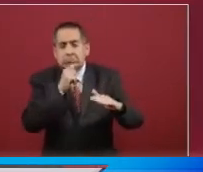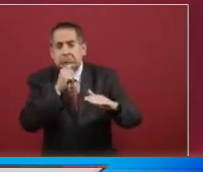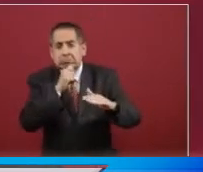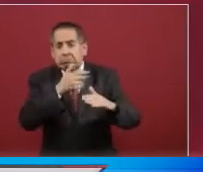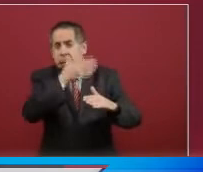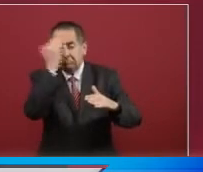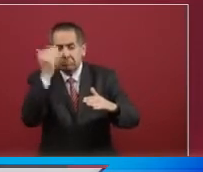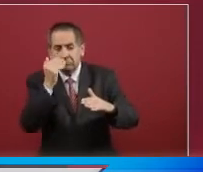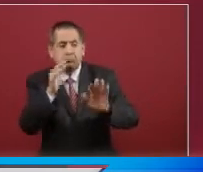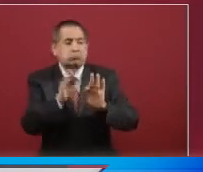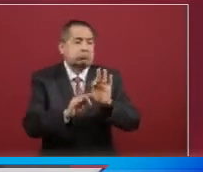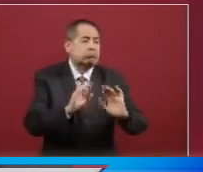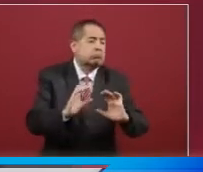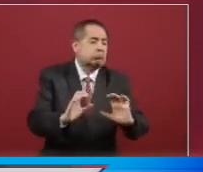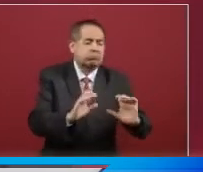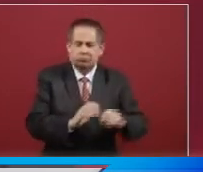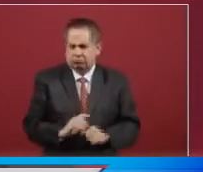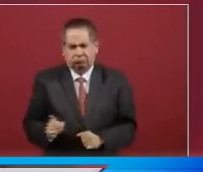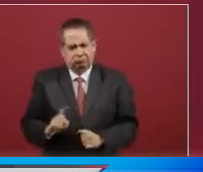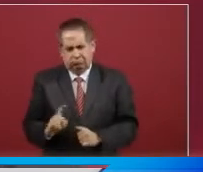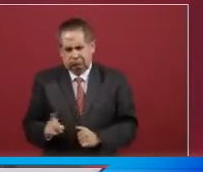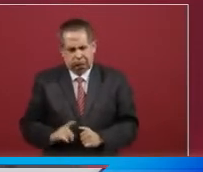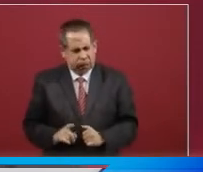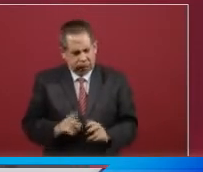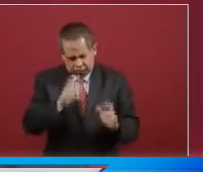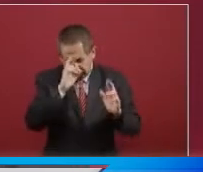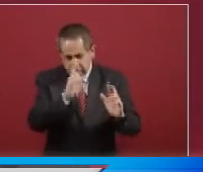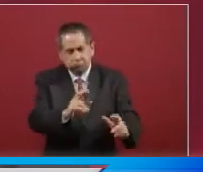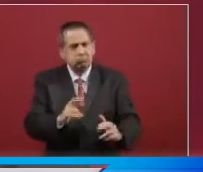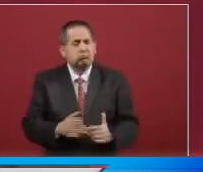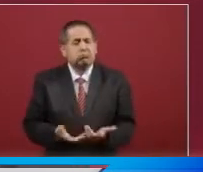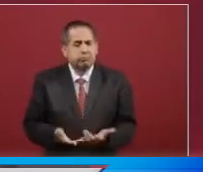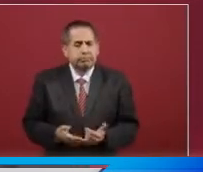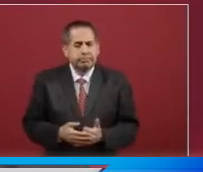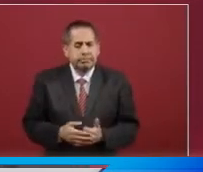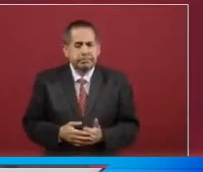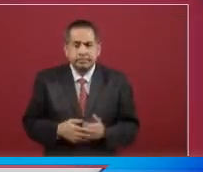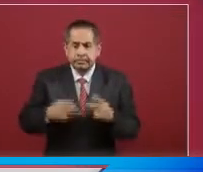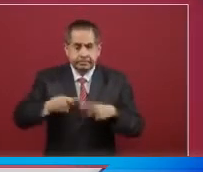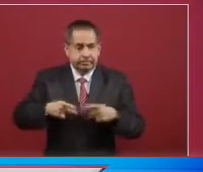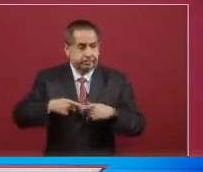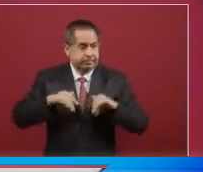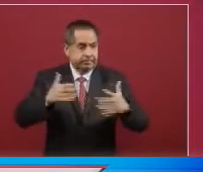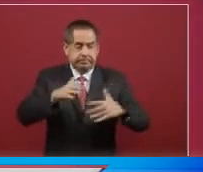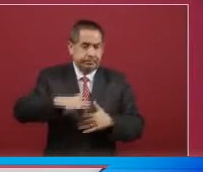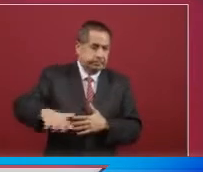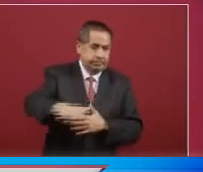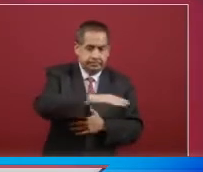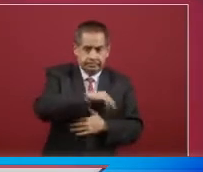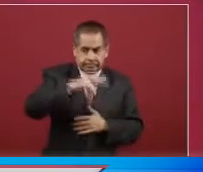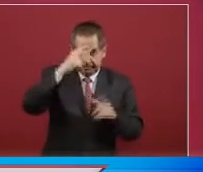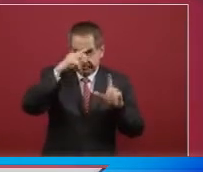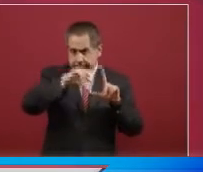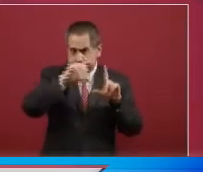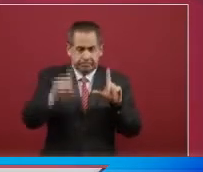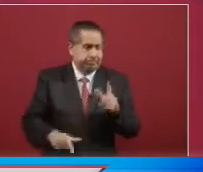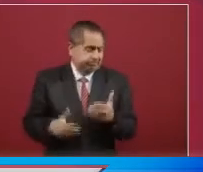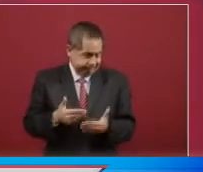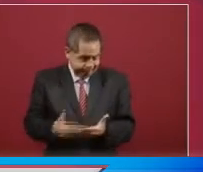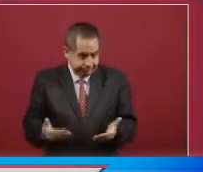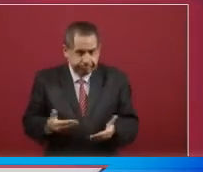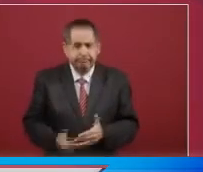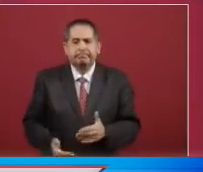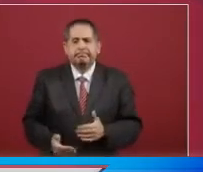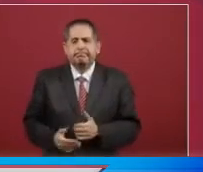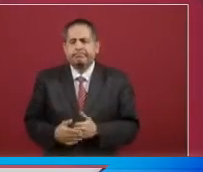dando origen a la hegemonía política de un solo partido. En respuesta, el presidente Andrés Manuel López Obrador afirma que en la democracia es